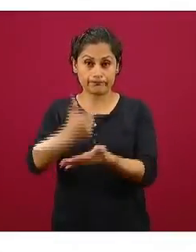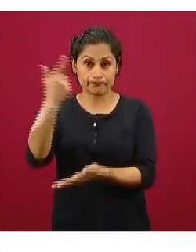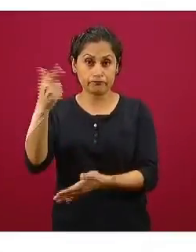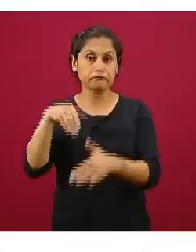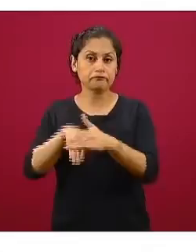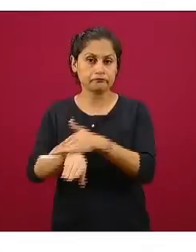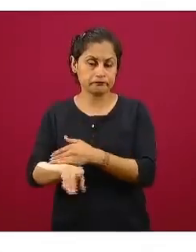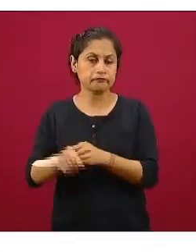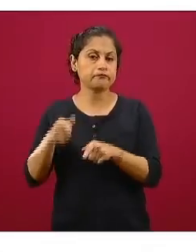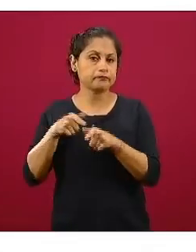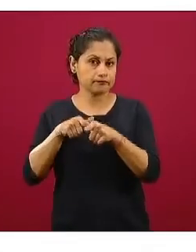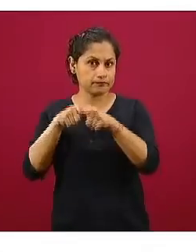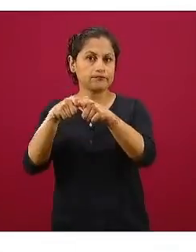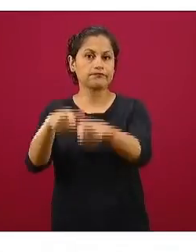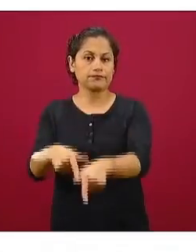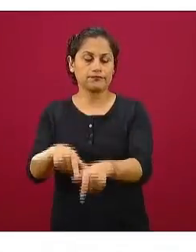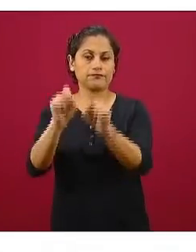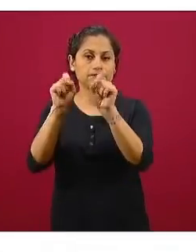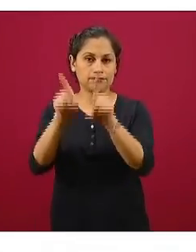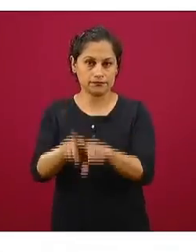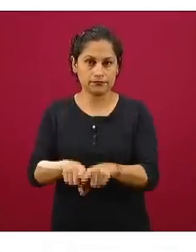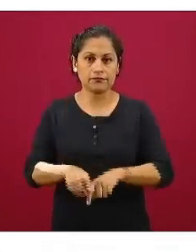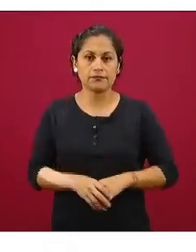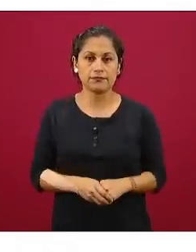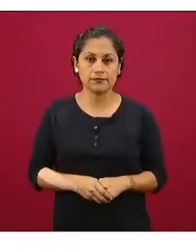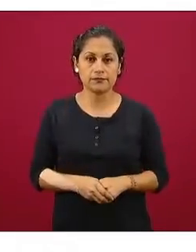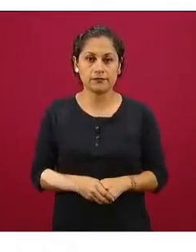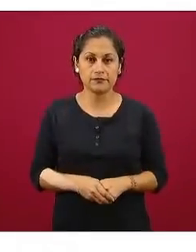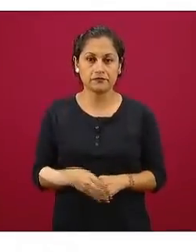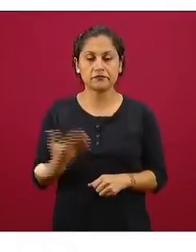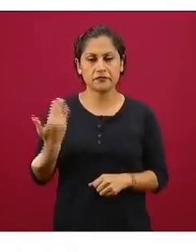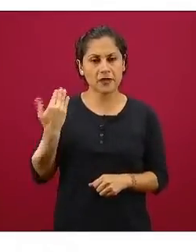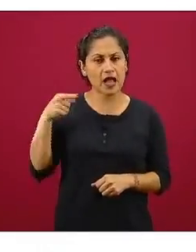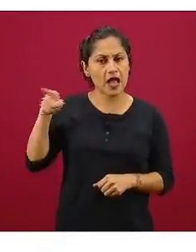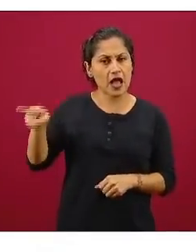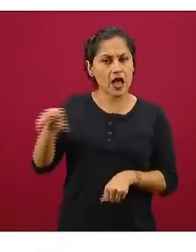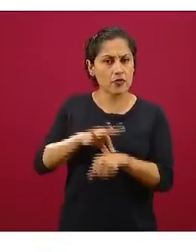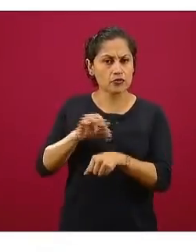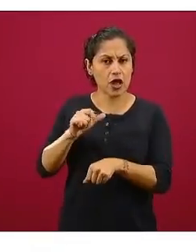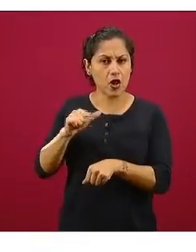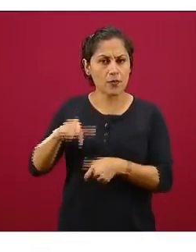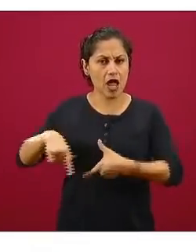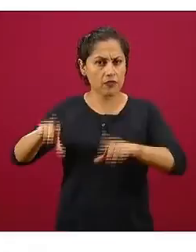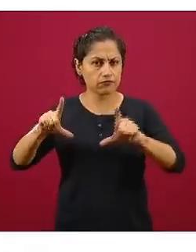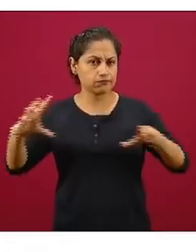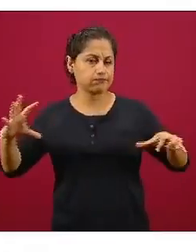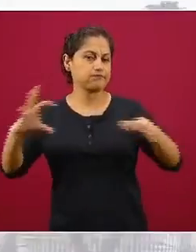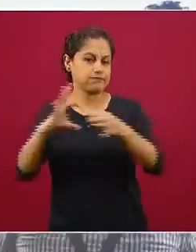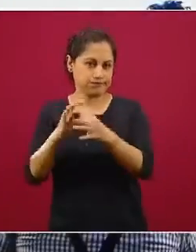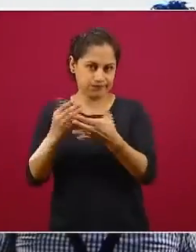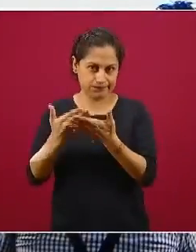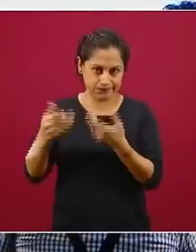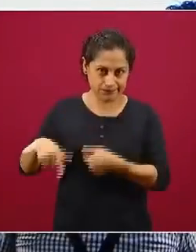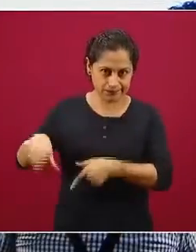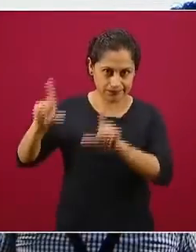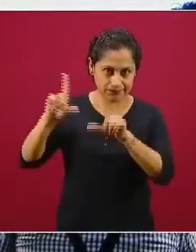manifiesta ya en la curva, en las gráficas que presentó el doctor Alomía. La